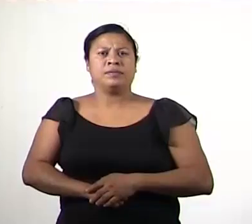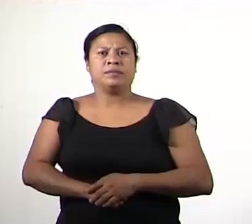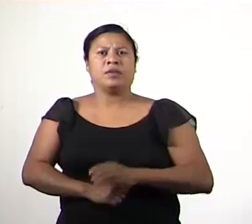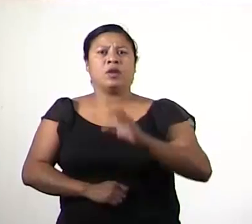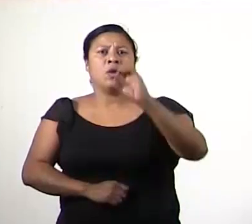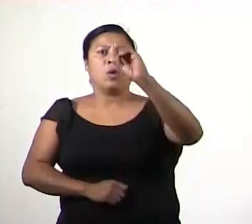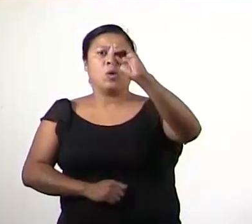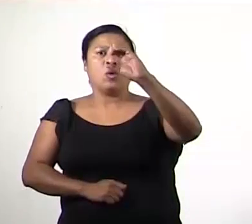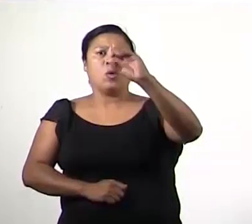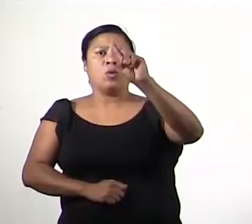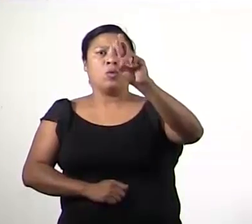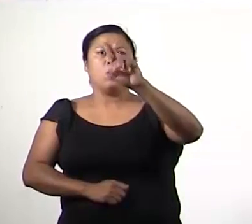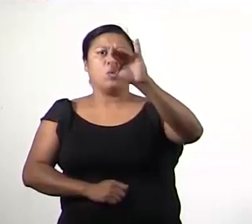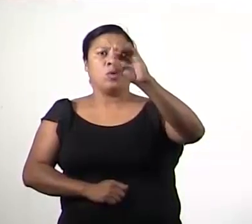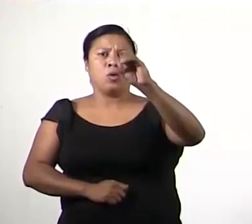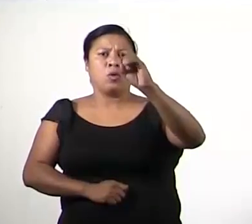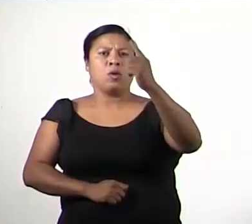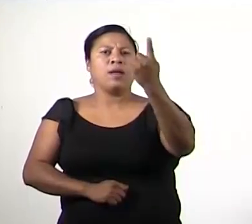ocurrió?